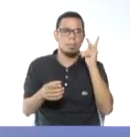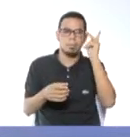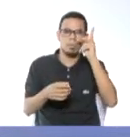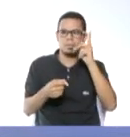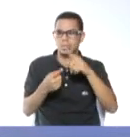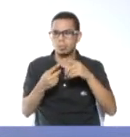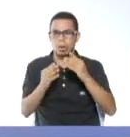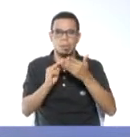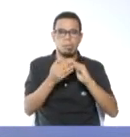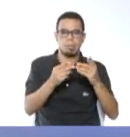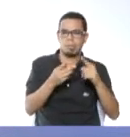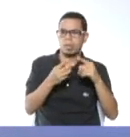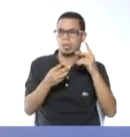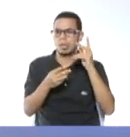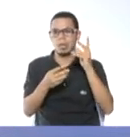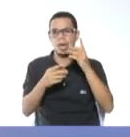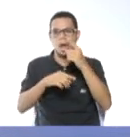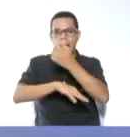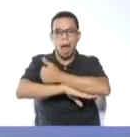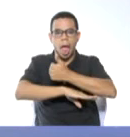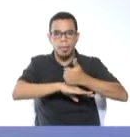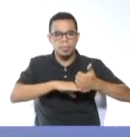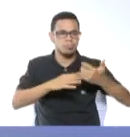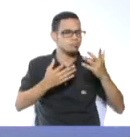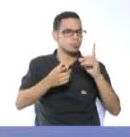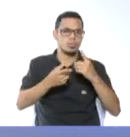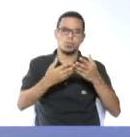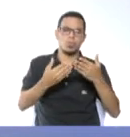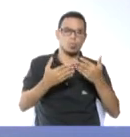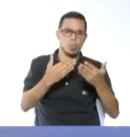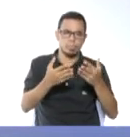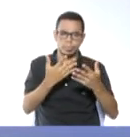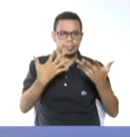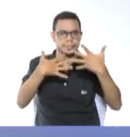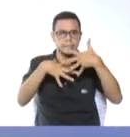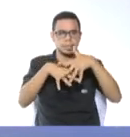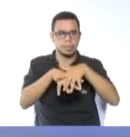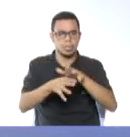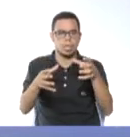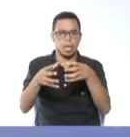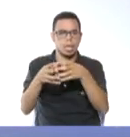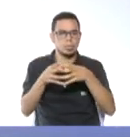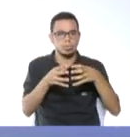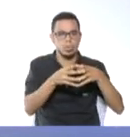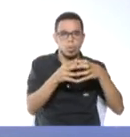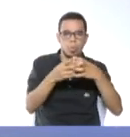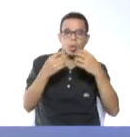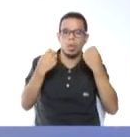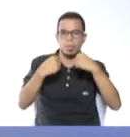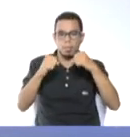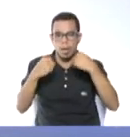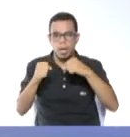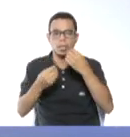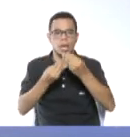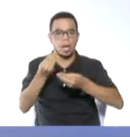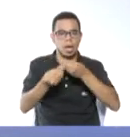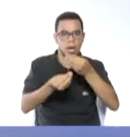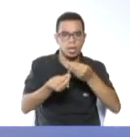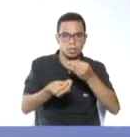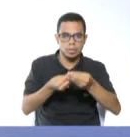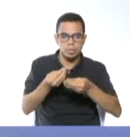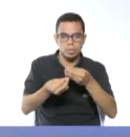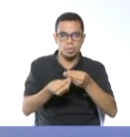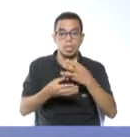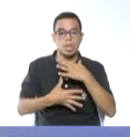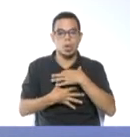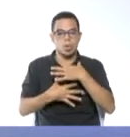personas de la comunidad. Es lo que lo hace interesante, la mezcla de diferentes personas con diferentes puntos de vista, pero un punto en común que pues,